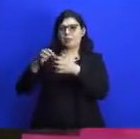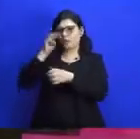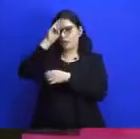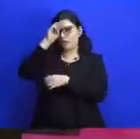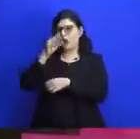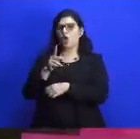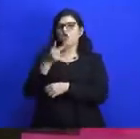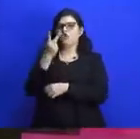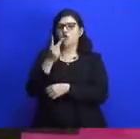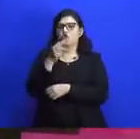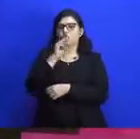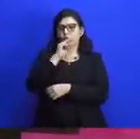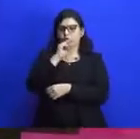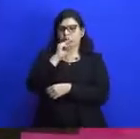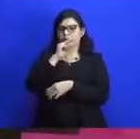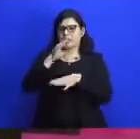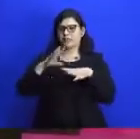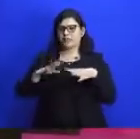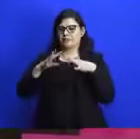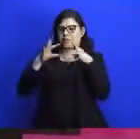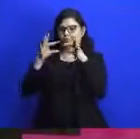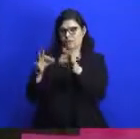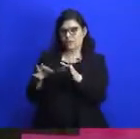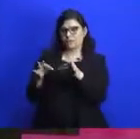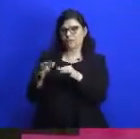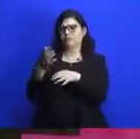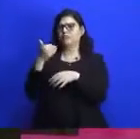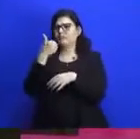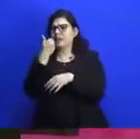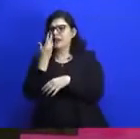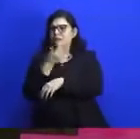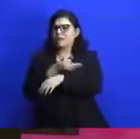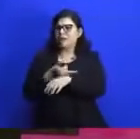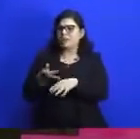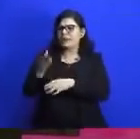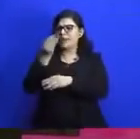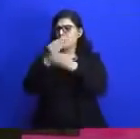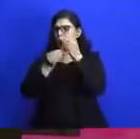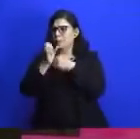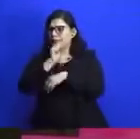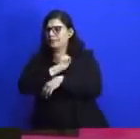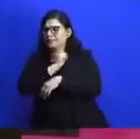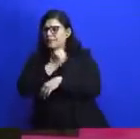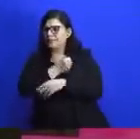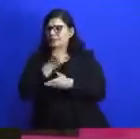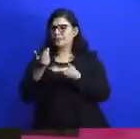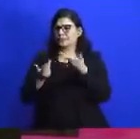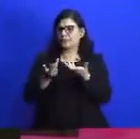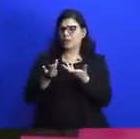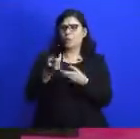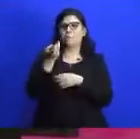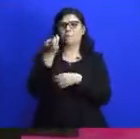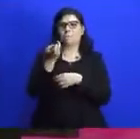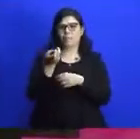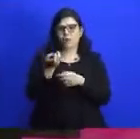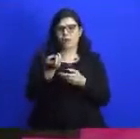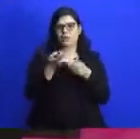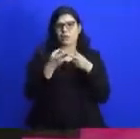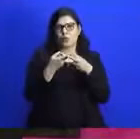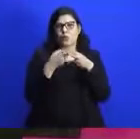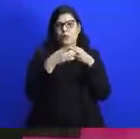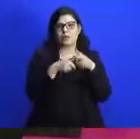mamás, Denise y Sofía, que estaban buscando alimentos saludables para su familia. Es por esto que en Morama ofrecemos alimentos